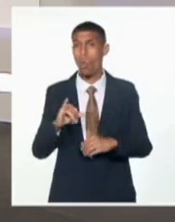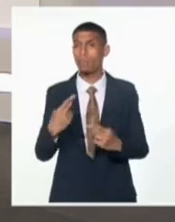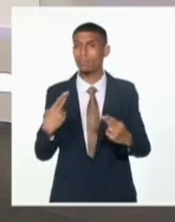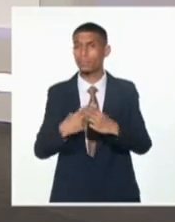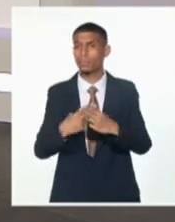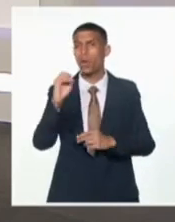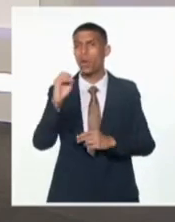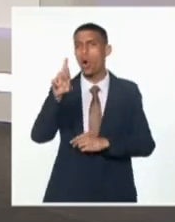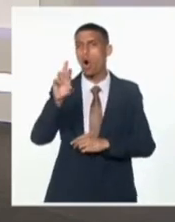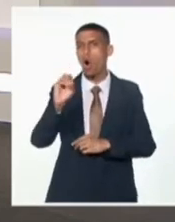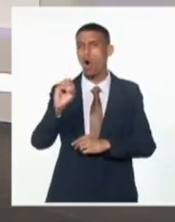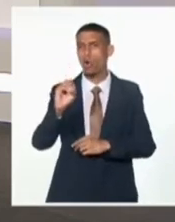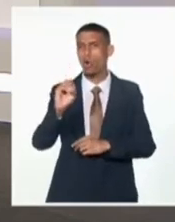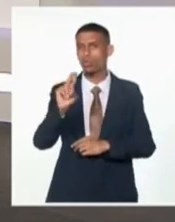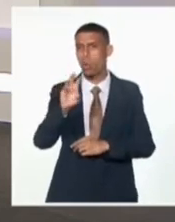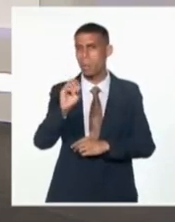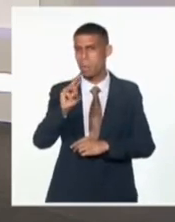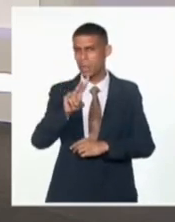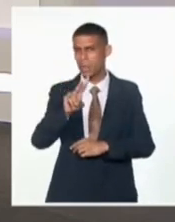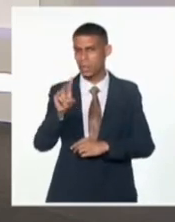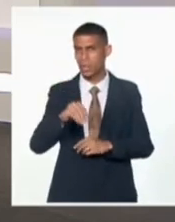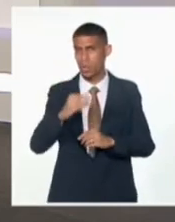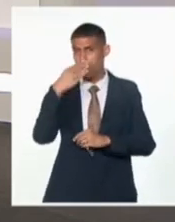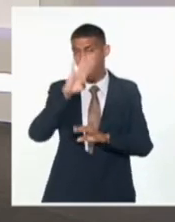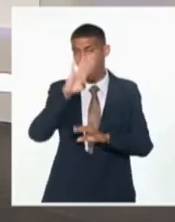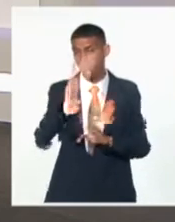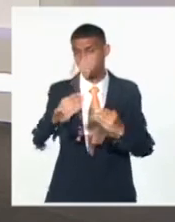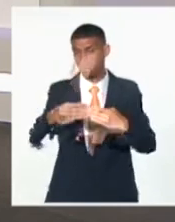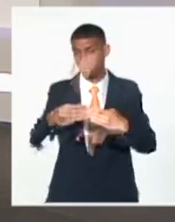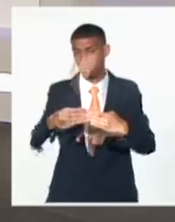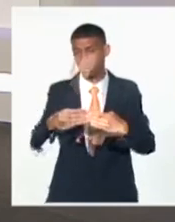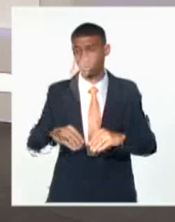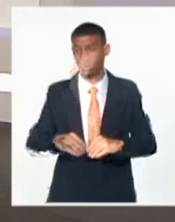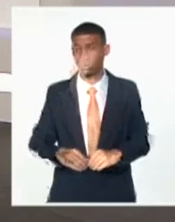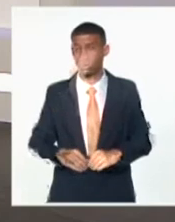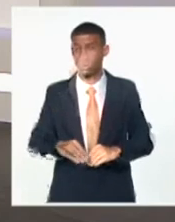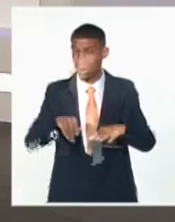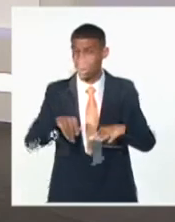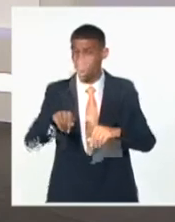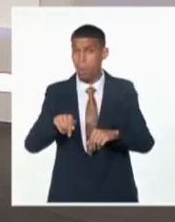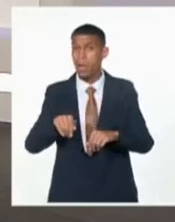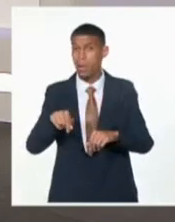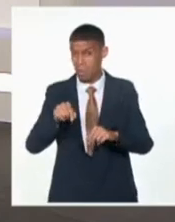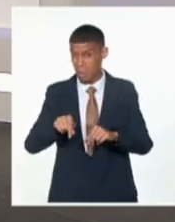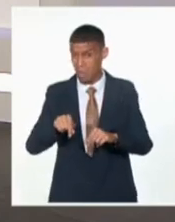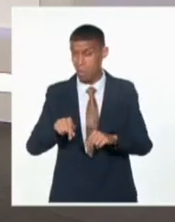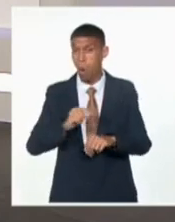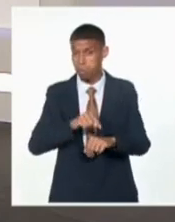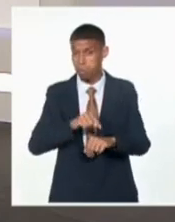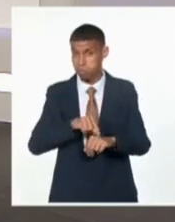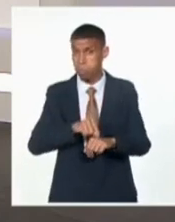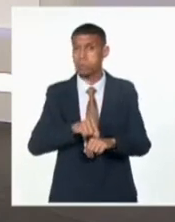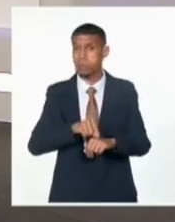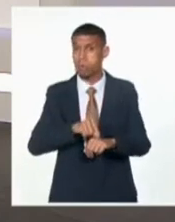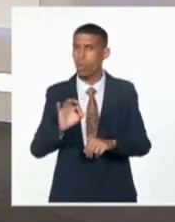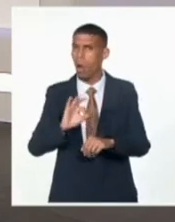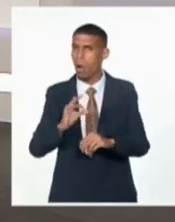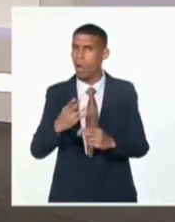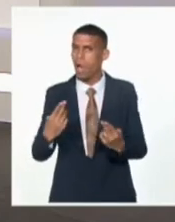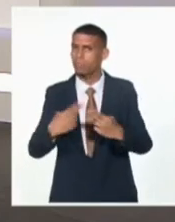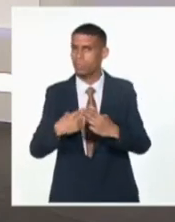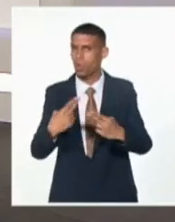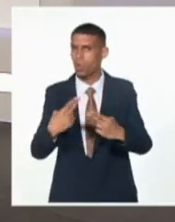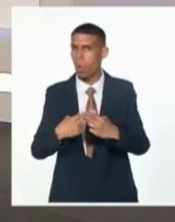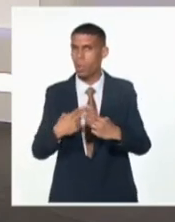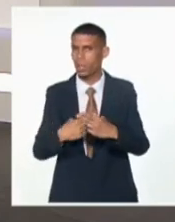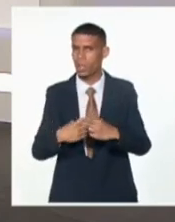CONCACAF 2023. Cuba está cerrando su participación en este momento frente al favorito del grupo, Canadá. Y van perdiendo los cubanos por